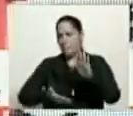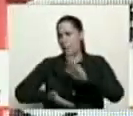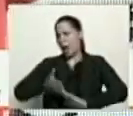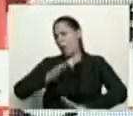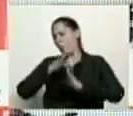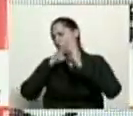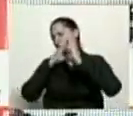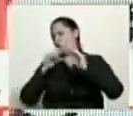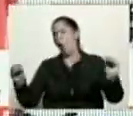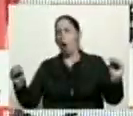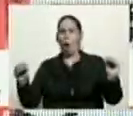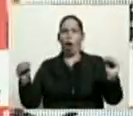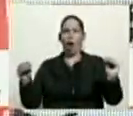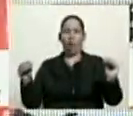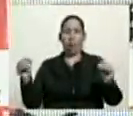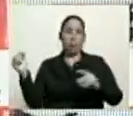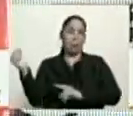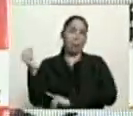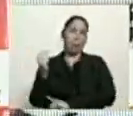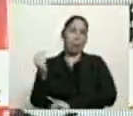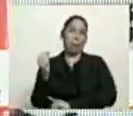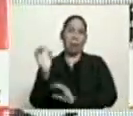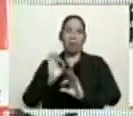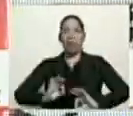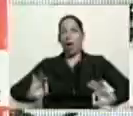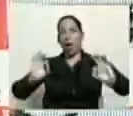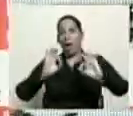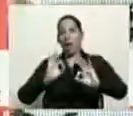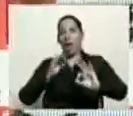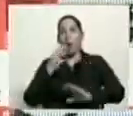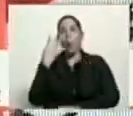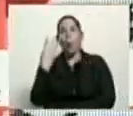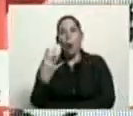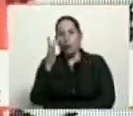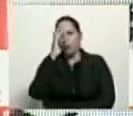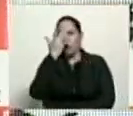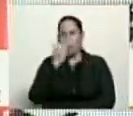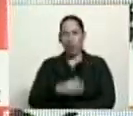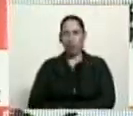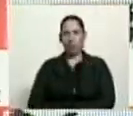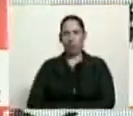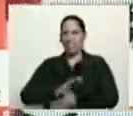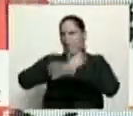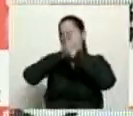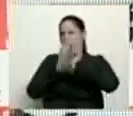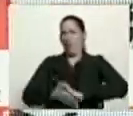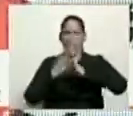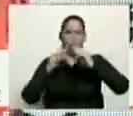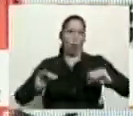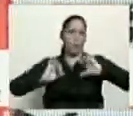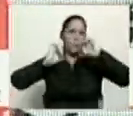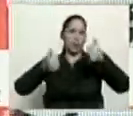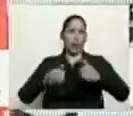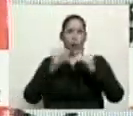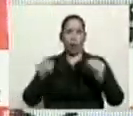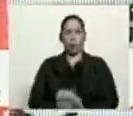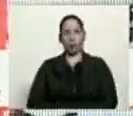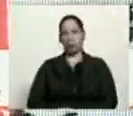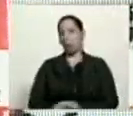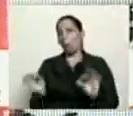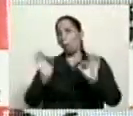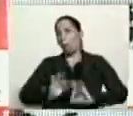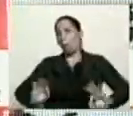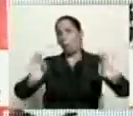todo y no fue el 2 de febrero. El 4 de febrero, que se acabe todo cuando comenzó todo, y tampoco